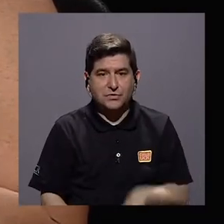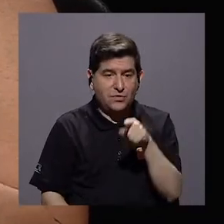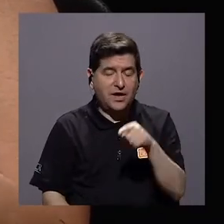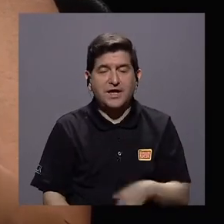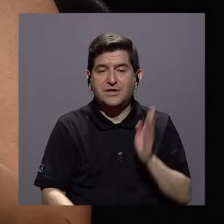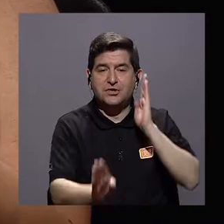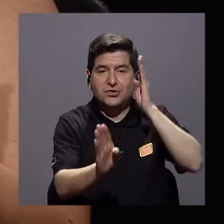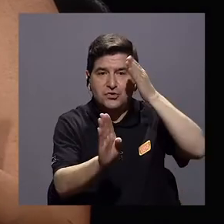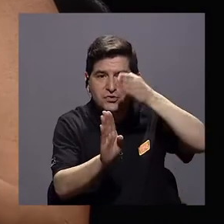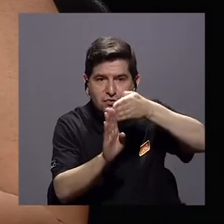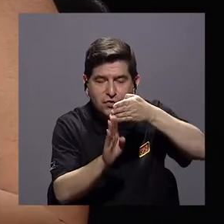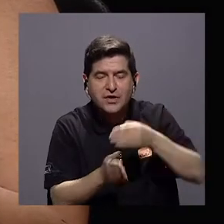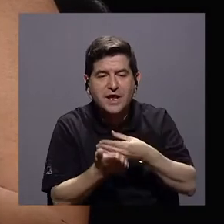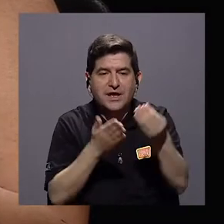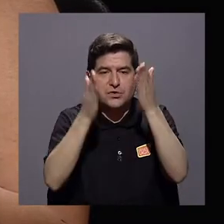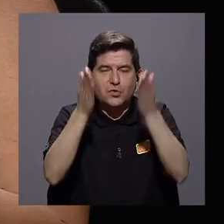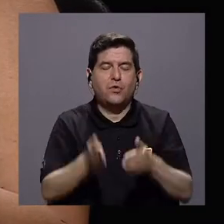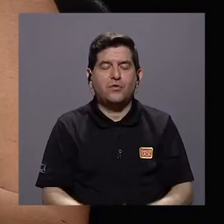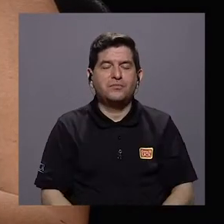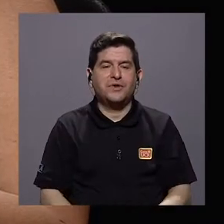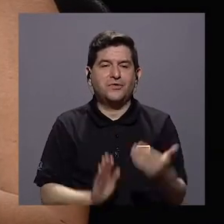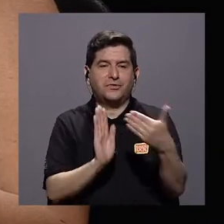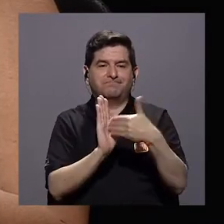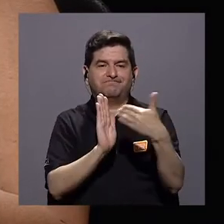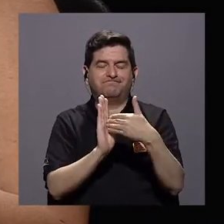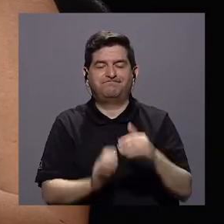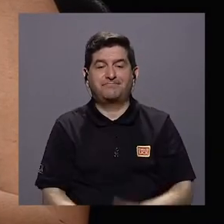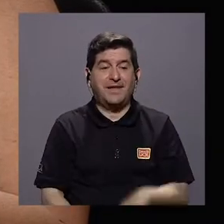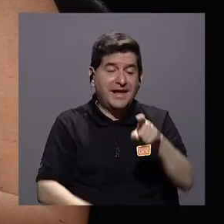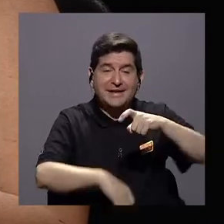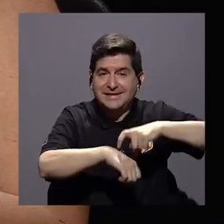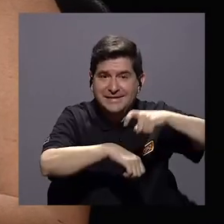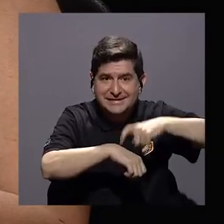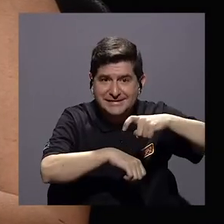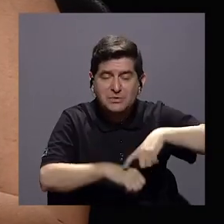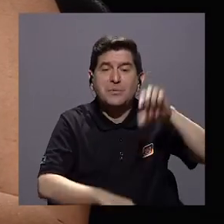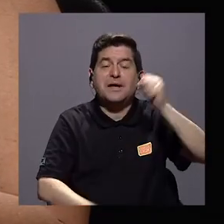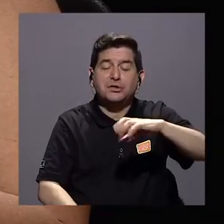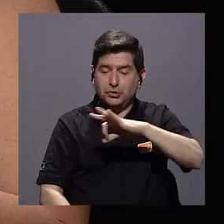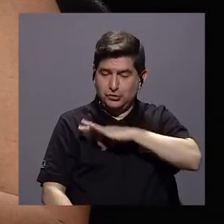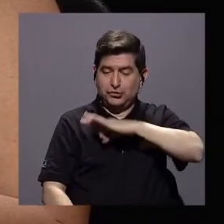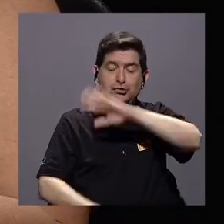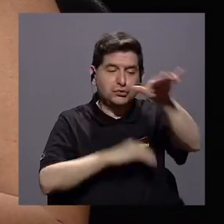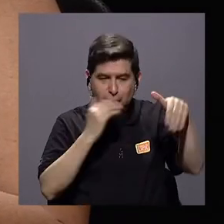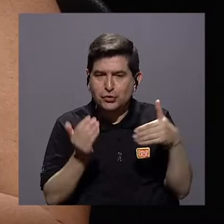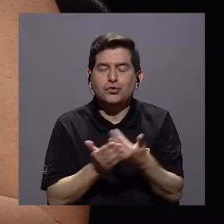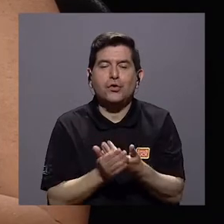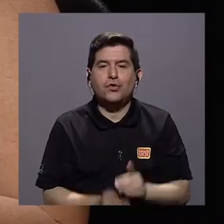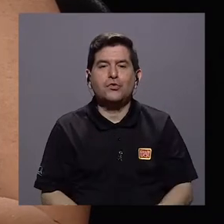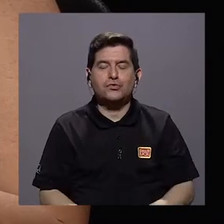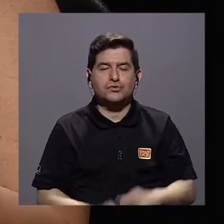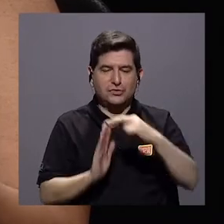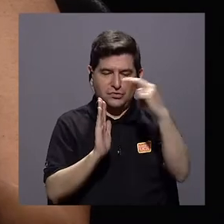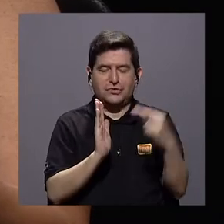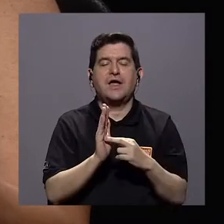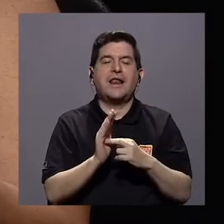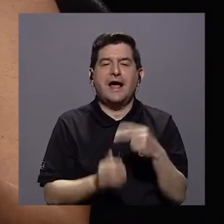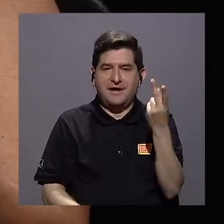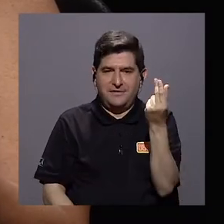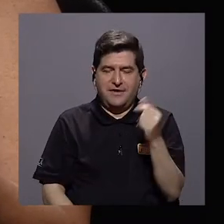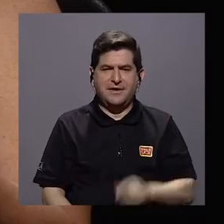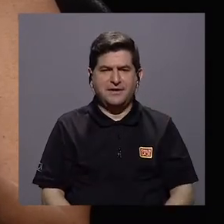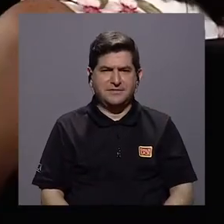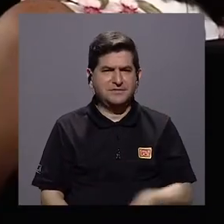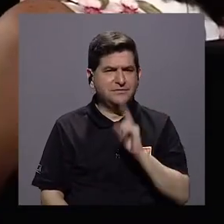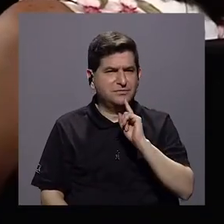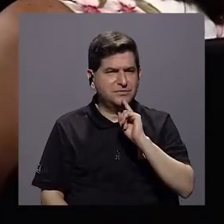que se traslada directamente al consumidor. Es ahí donde sí nos beneficiamos todos de la regulación de